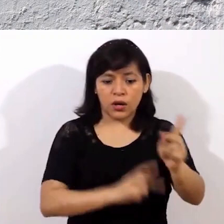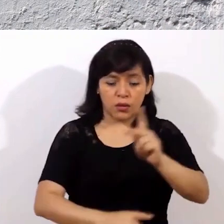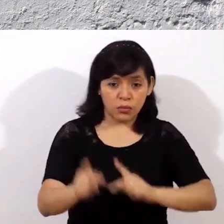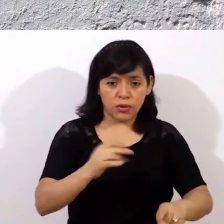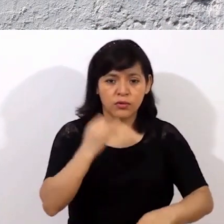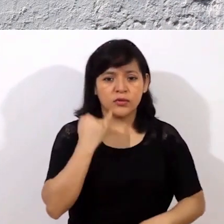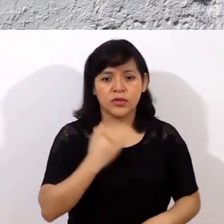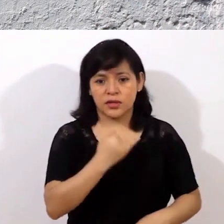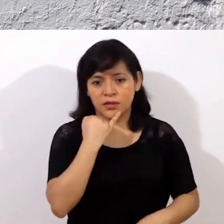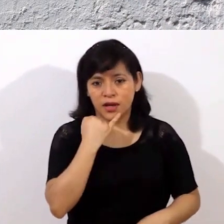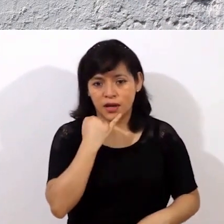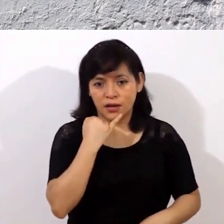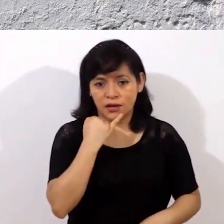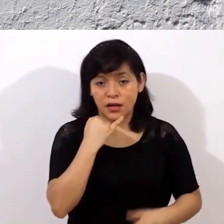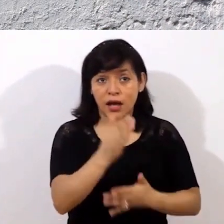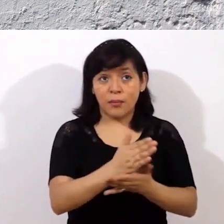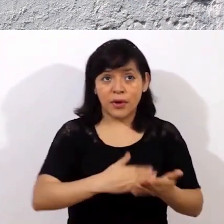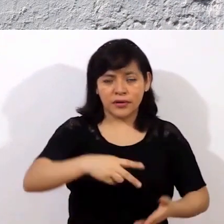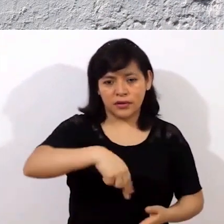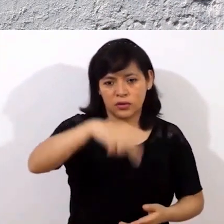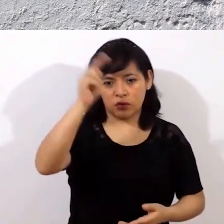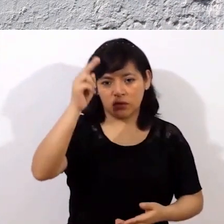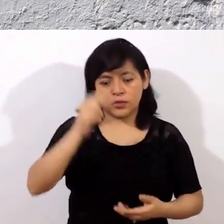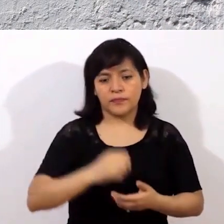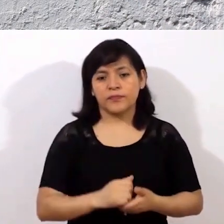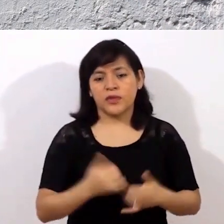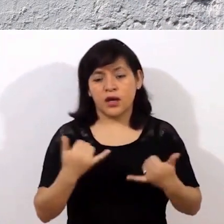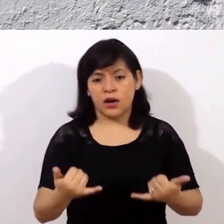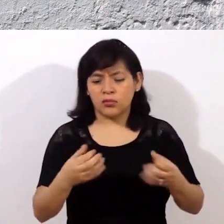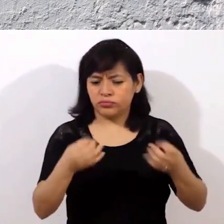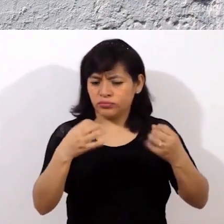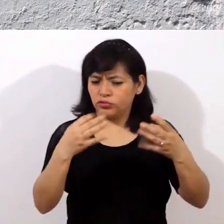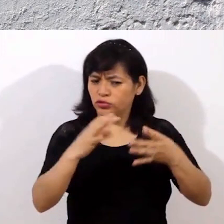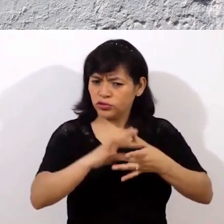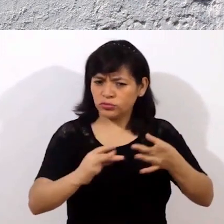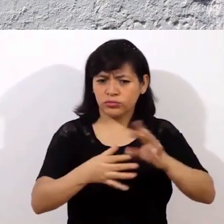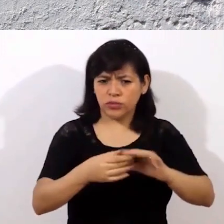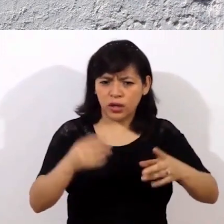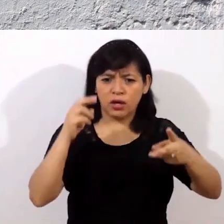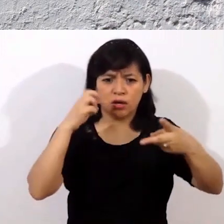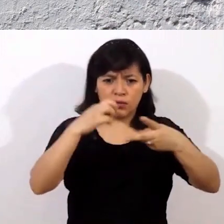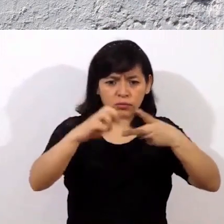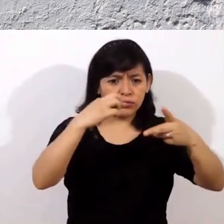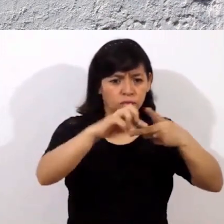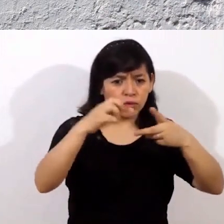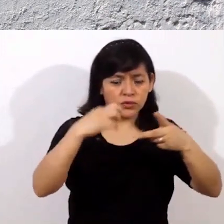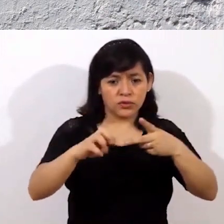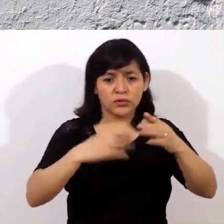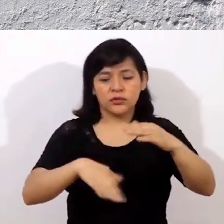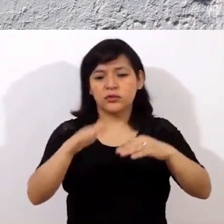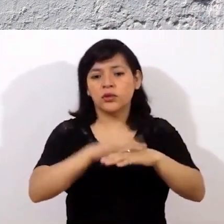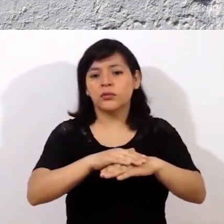capítulos 4 hasta el capítulo 14 forman la segunda parte del libro y van a traer alto contenido profético